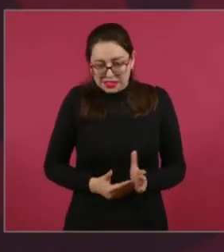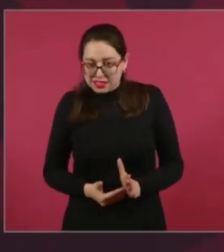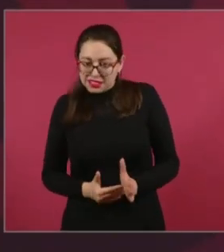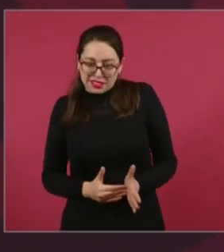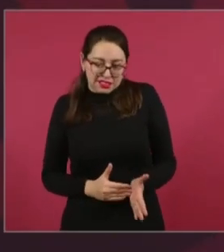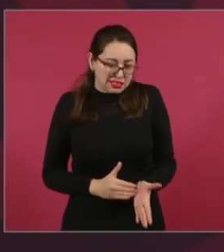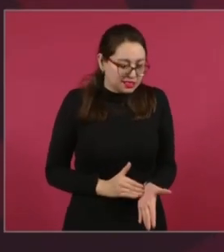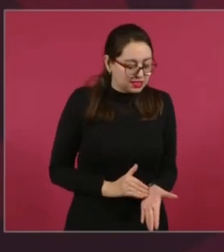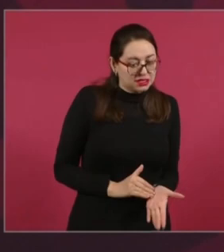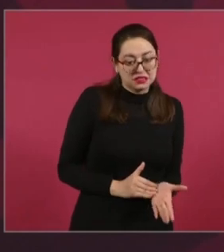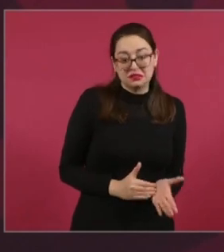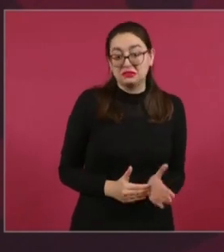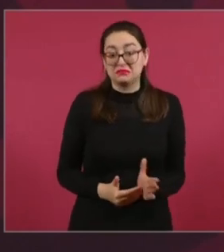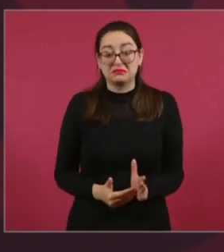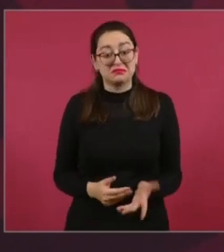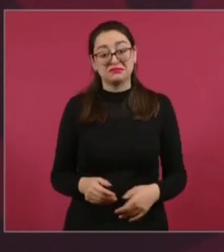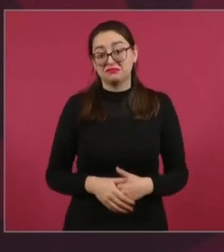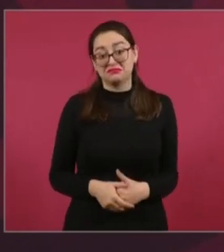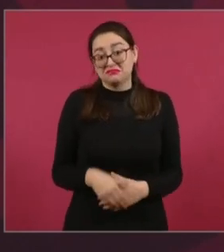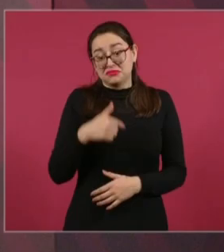Pero yo no sabía de esto.